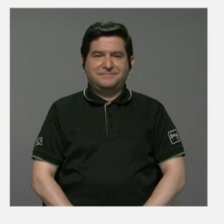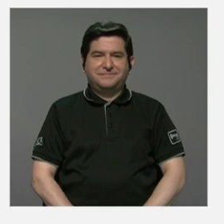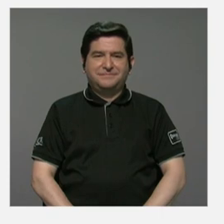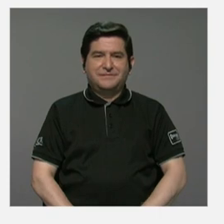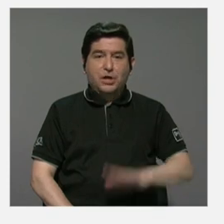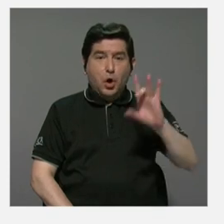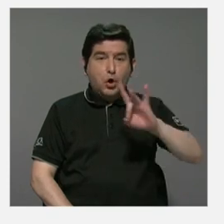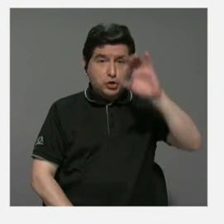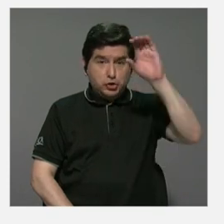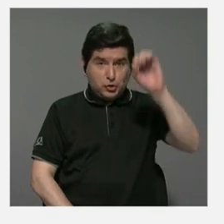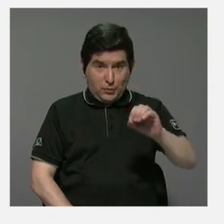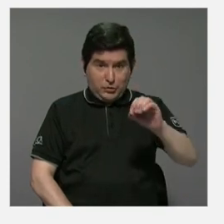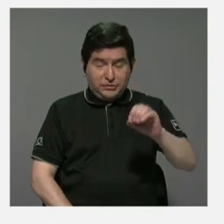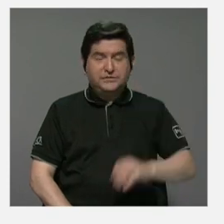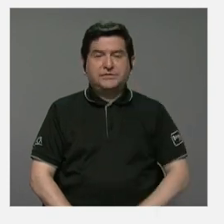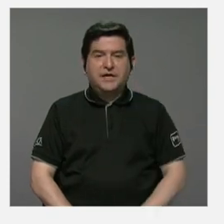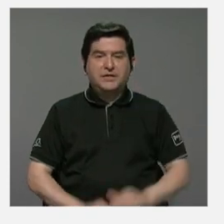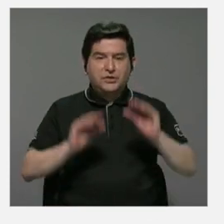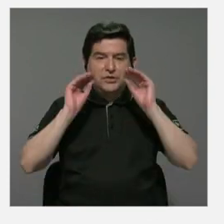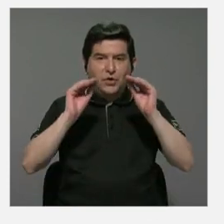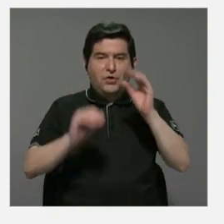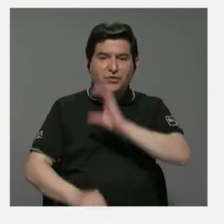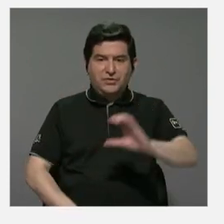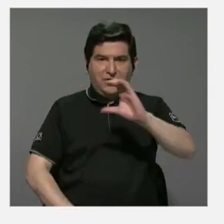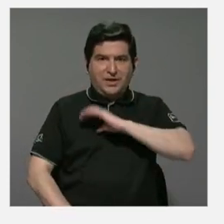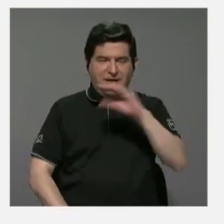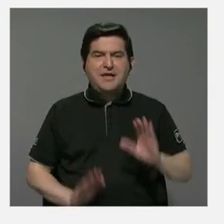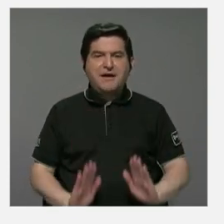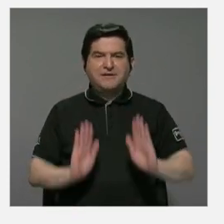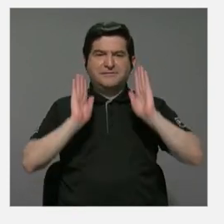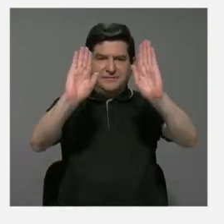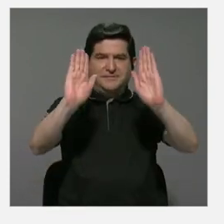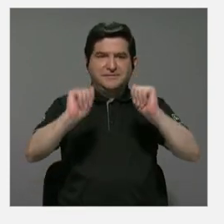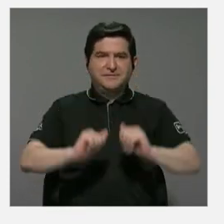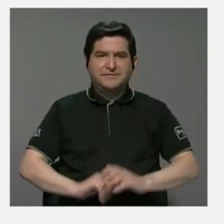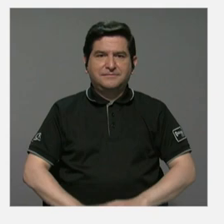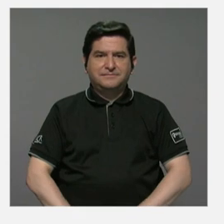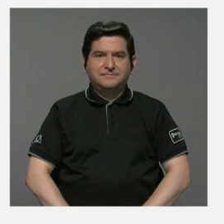Es un 8%. Educación de calidad y excelencia.